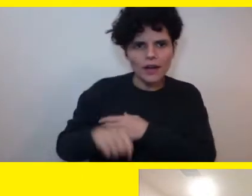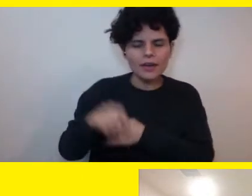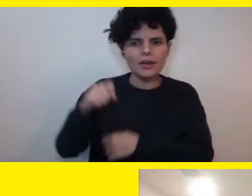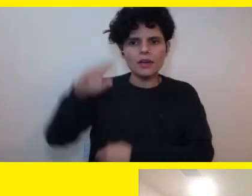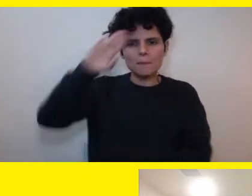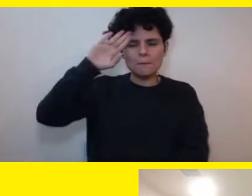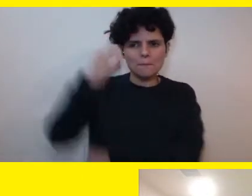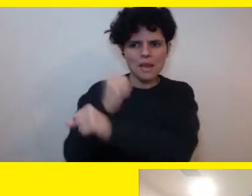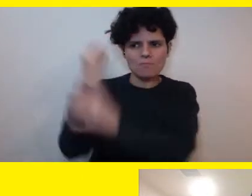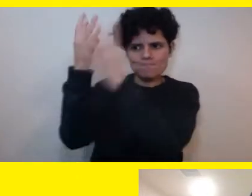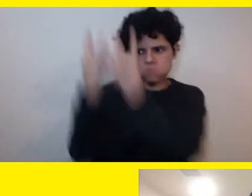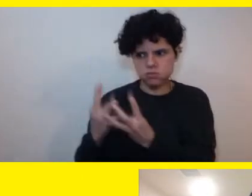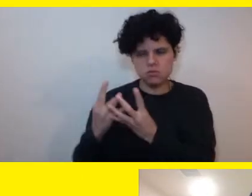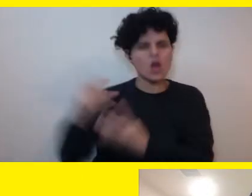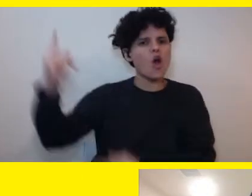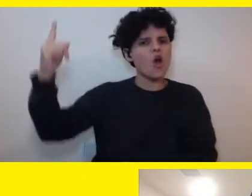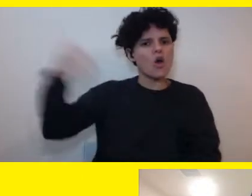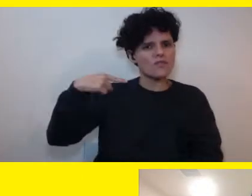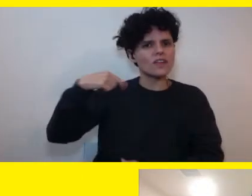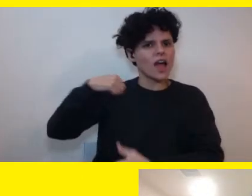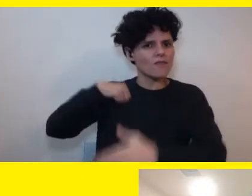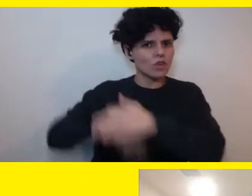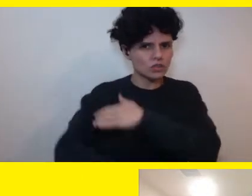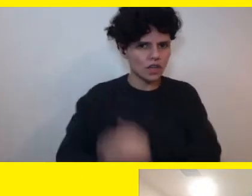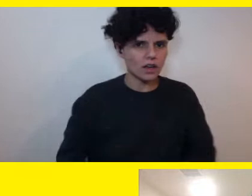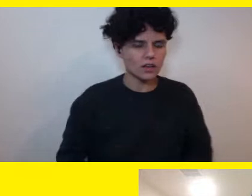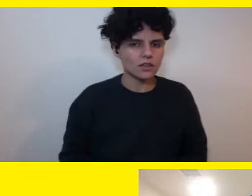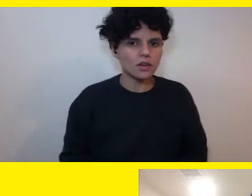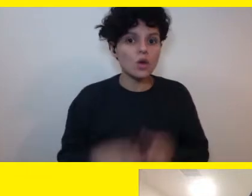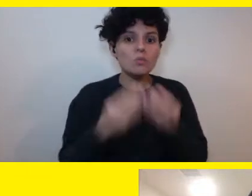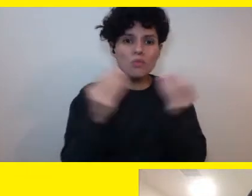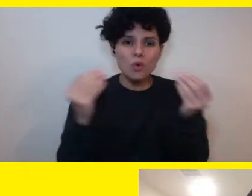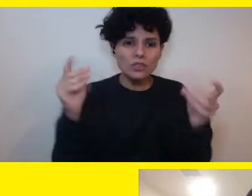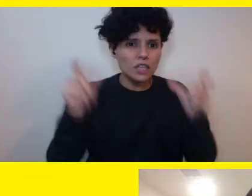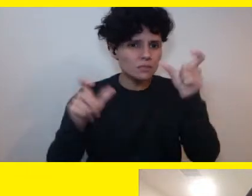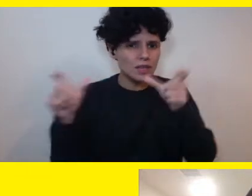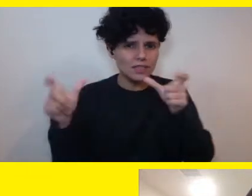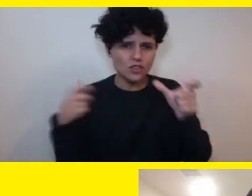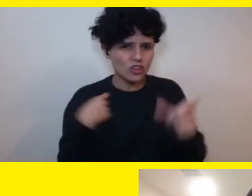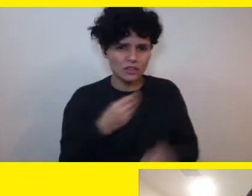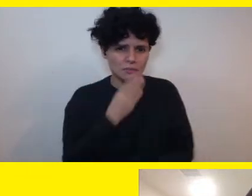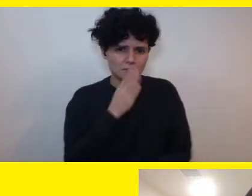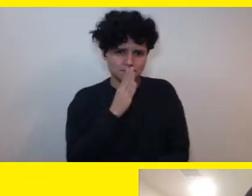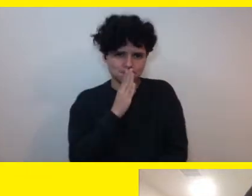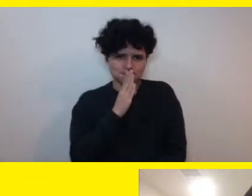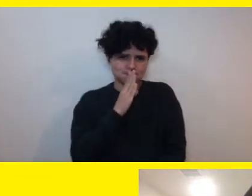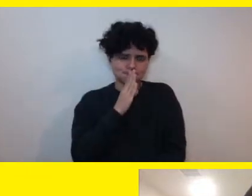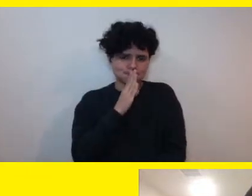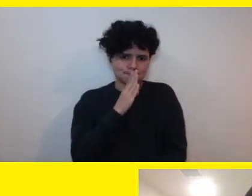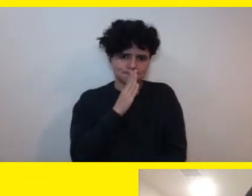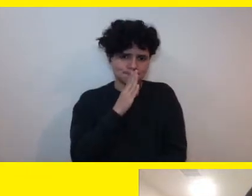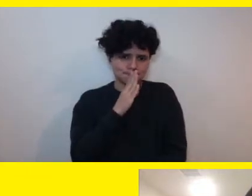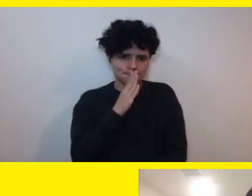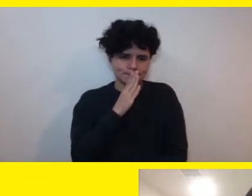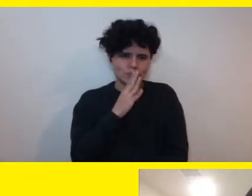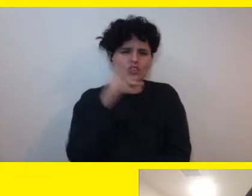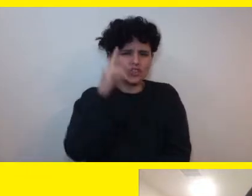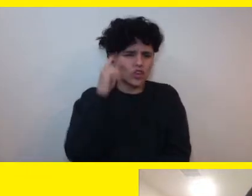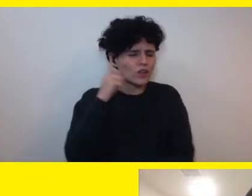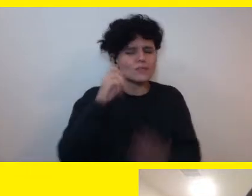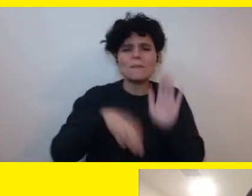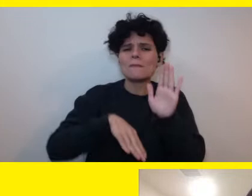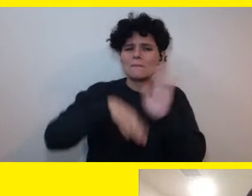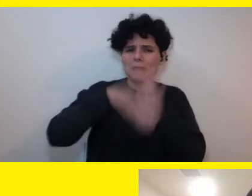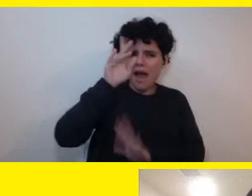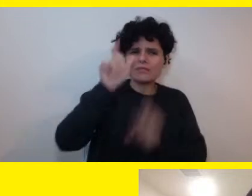las compañeras que han ido diciendo, sí, yo no lo dije ante la comisión, es más, por un